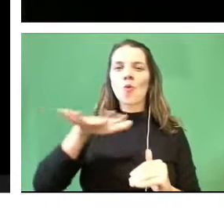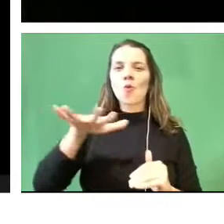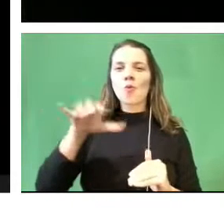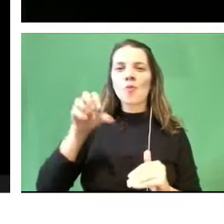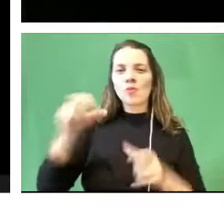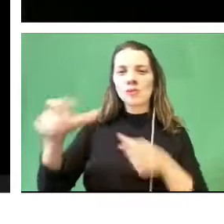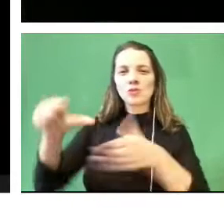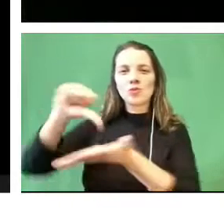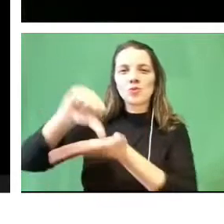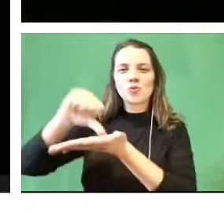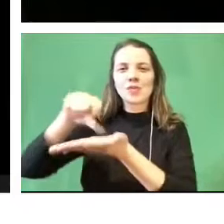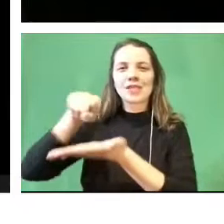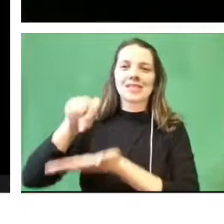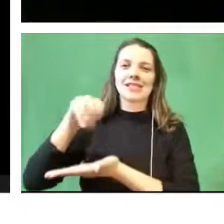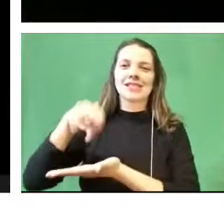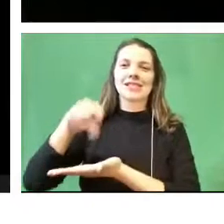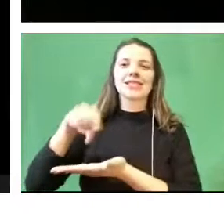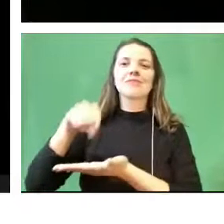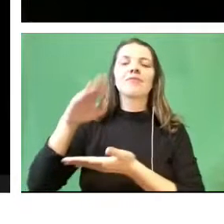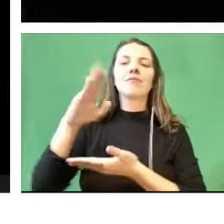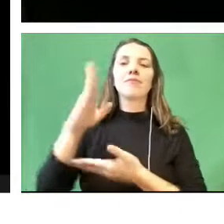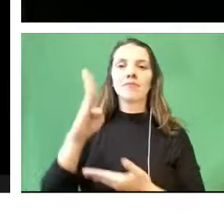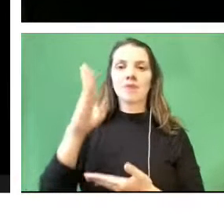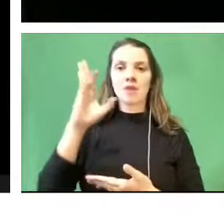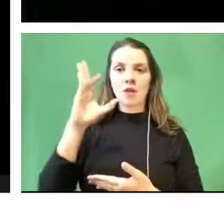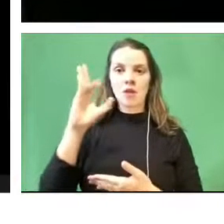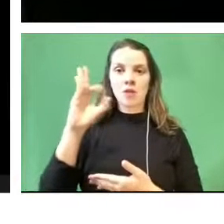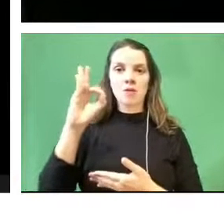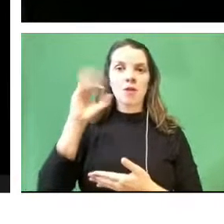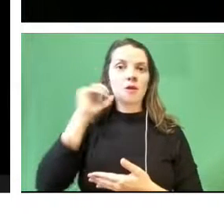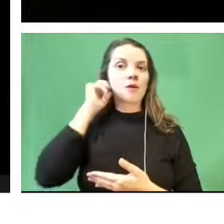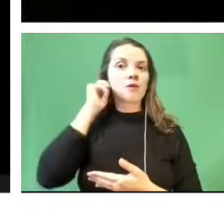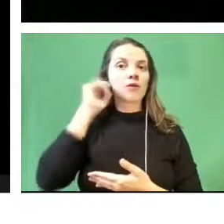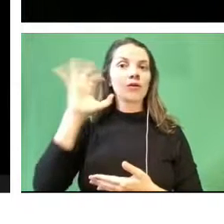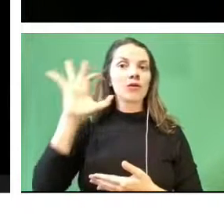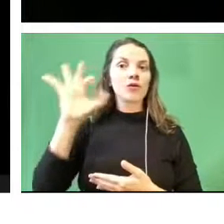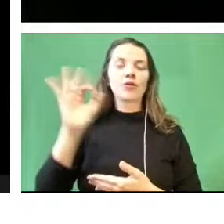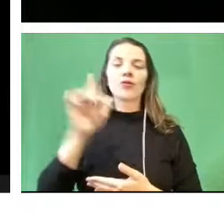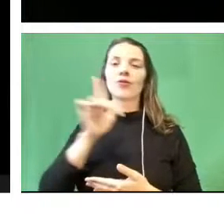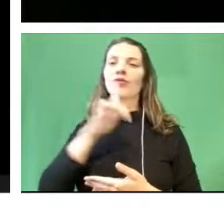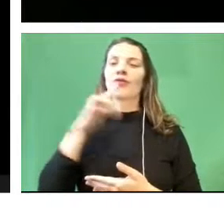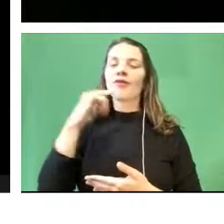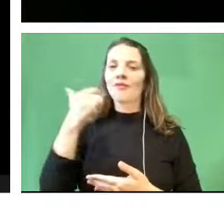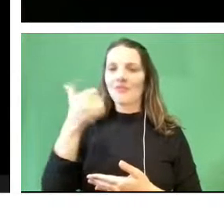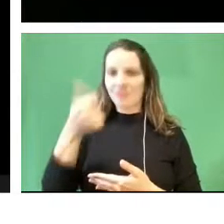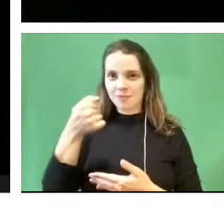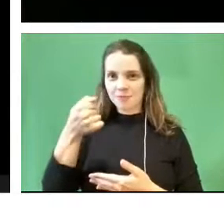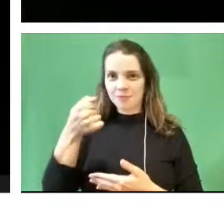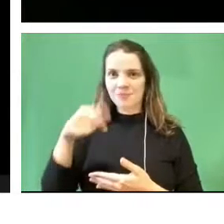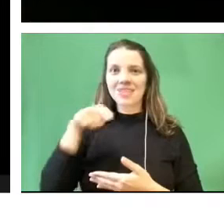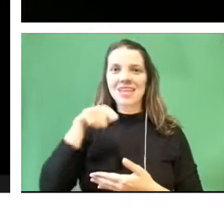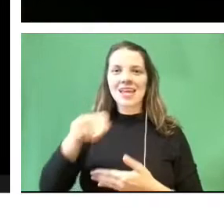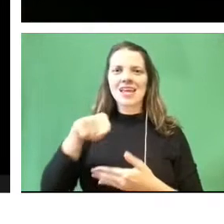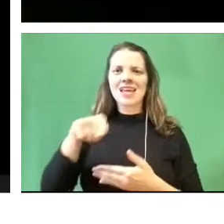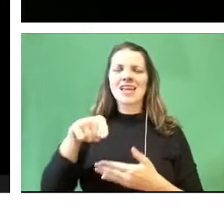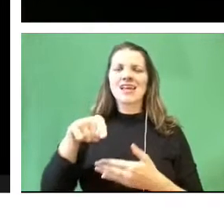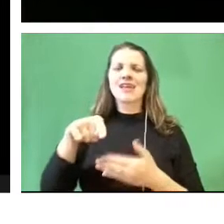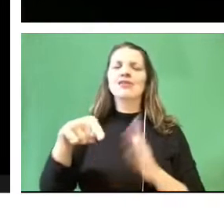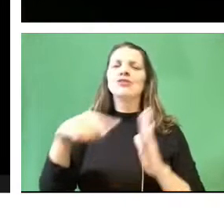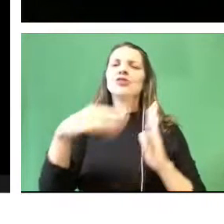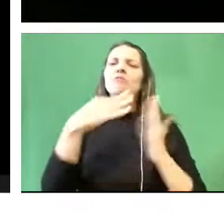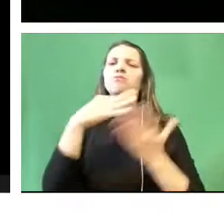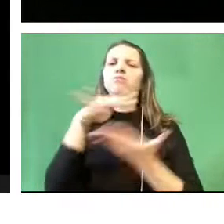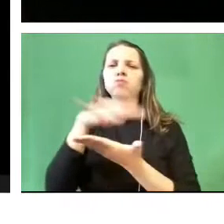Esta investigación dio continuidad a una tesis de la misma maestría desarrollada por el arquitecto Jorge Torres en el